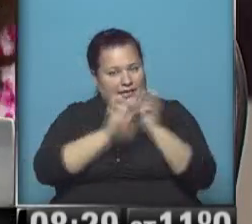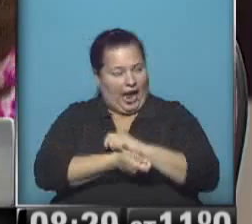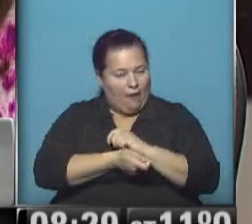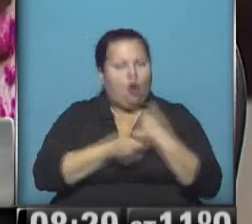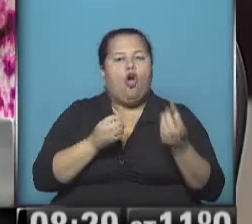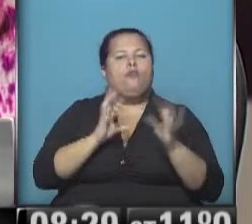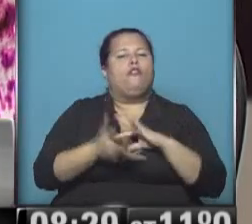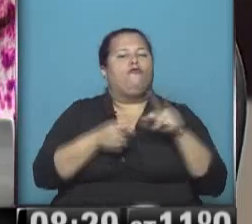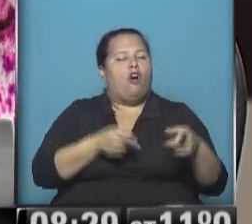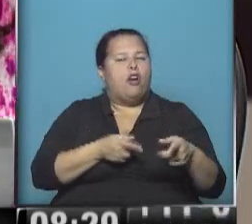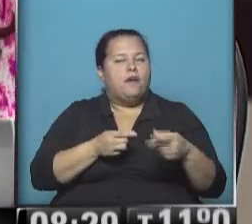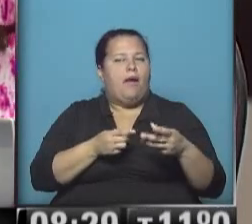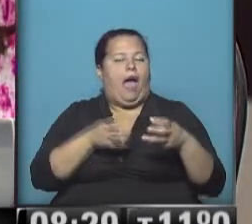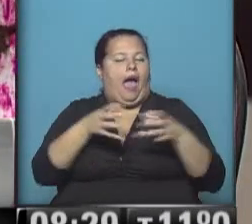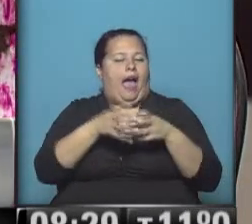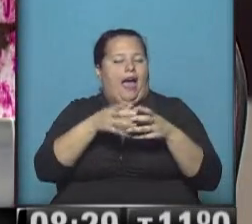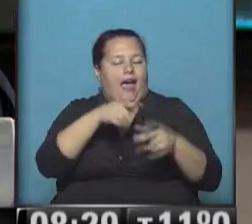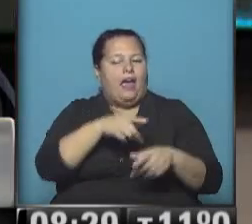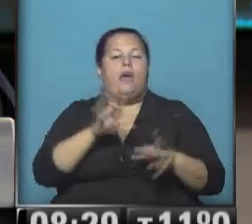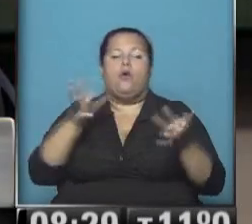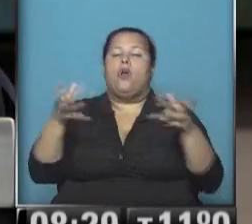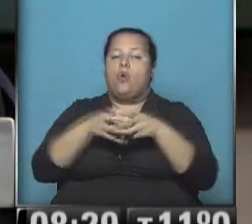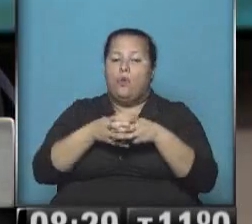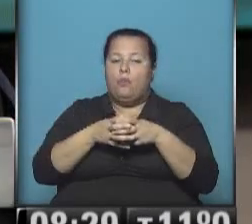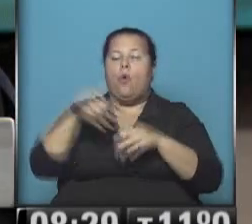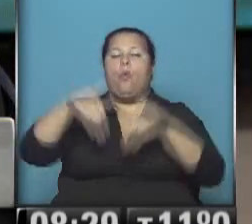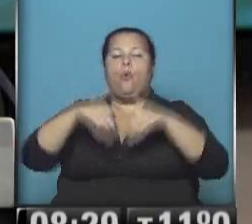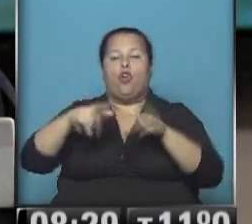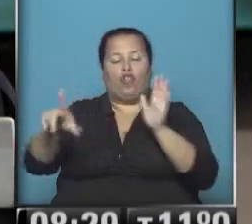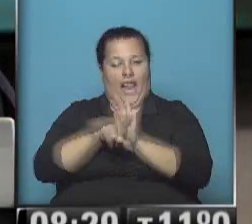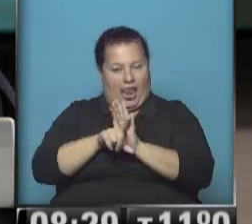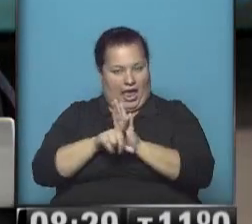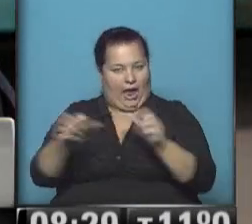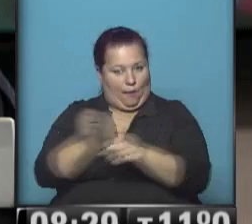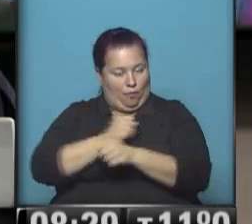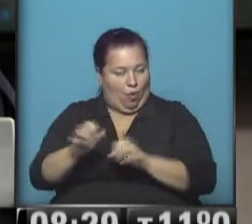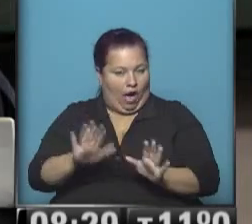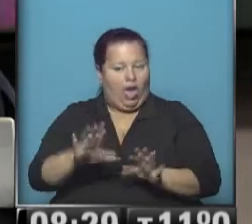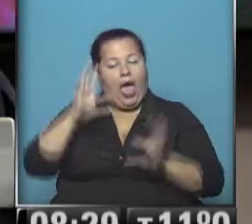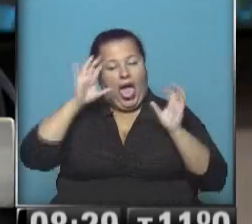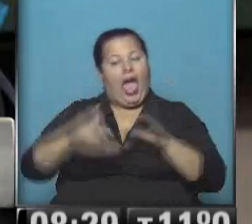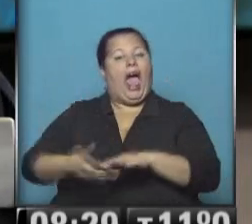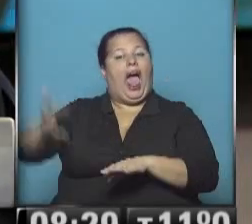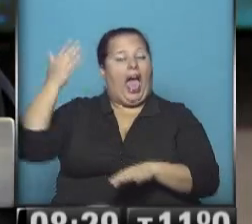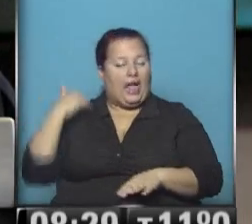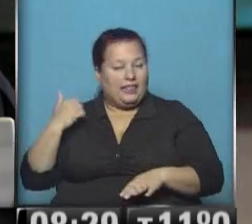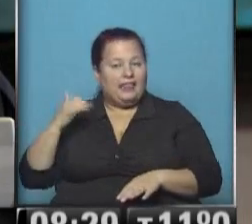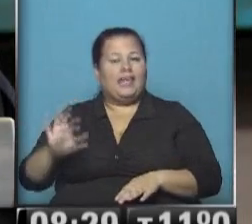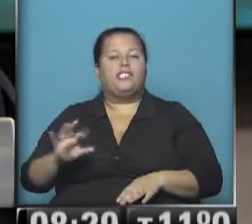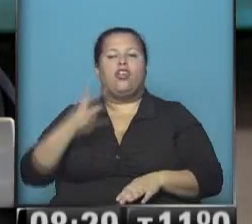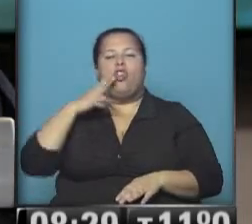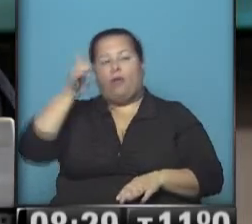cómo funciona esa es esa carta hernán es por la carta orgánica fue votada por ley no recordemos que antes del año